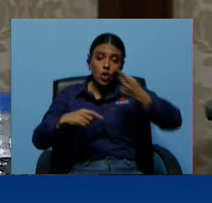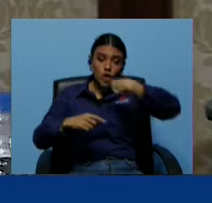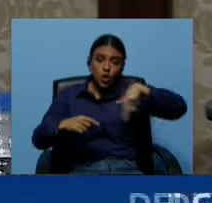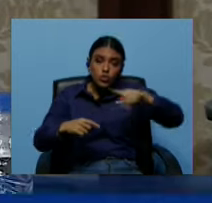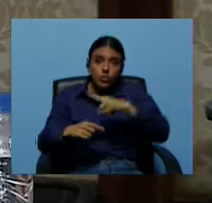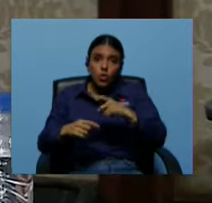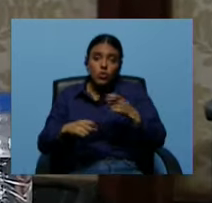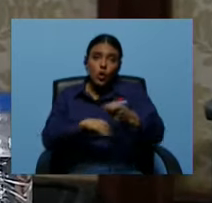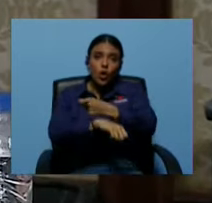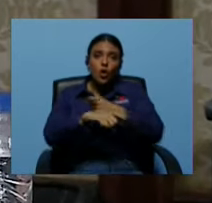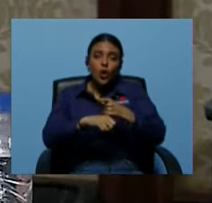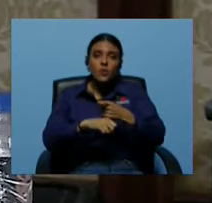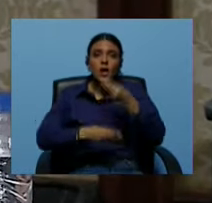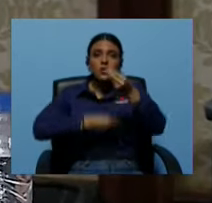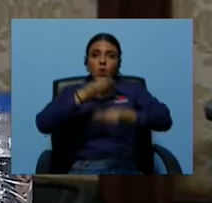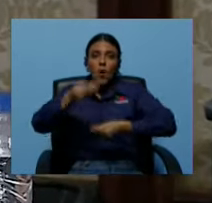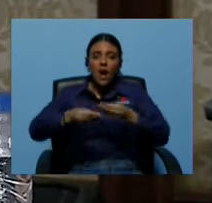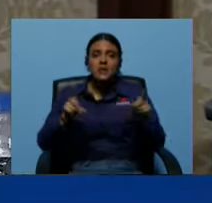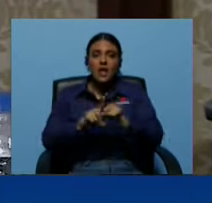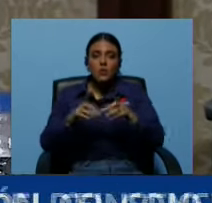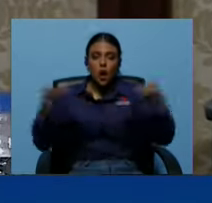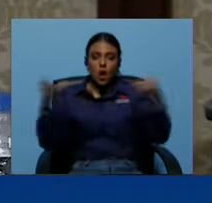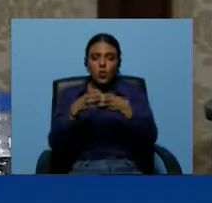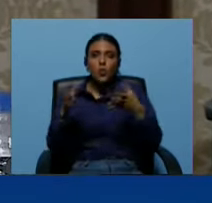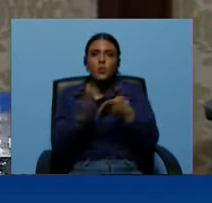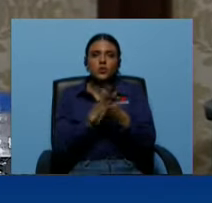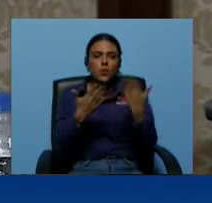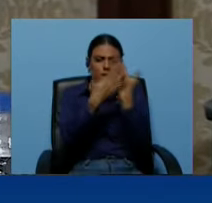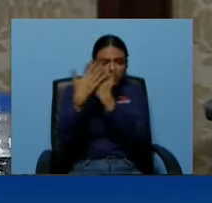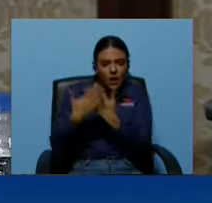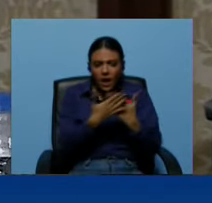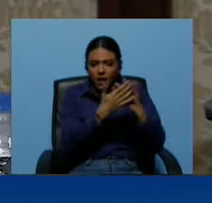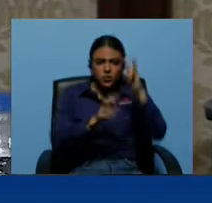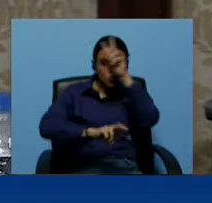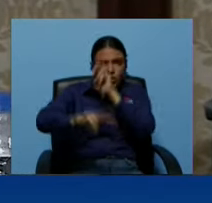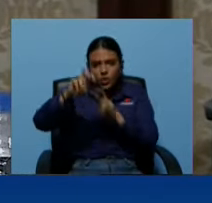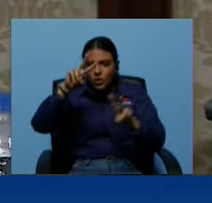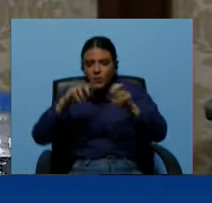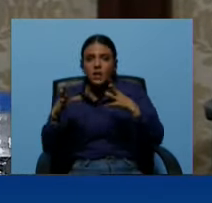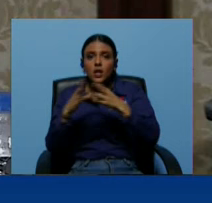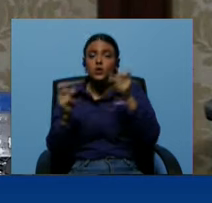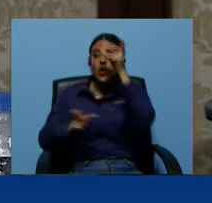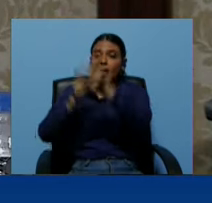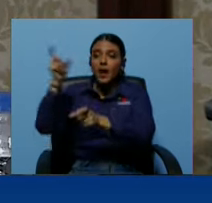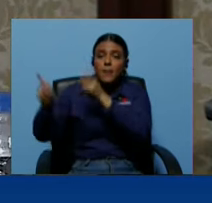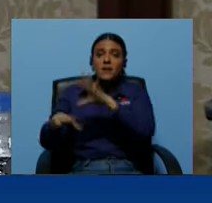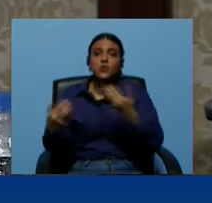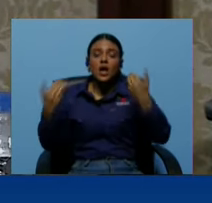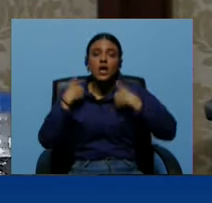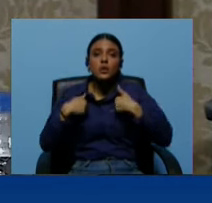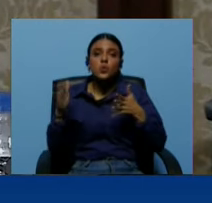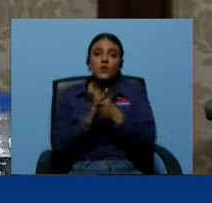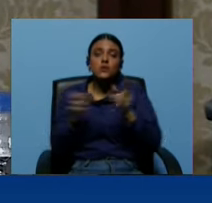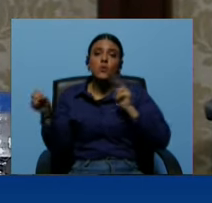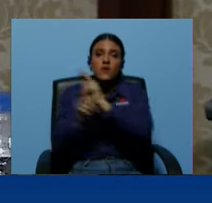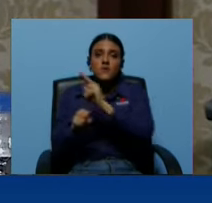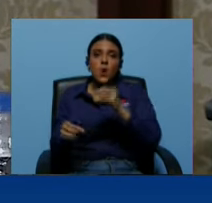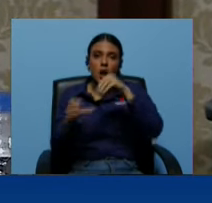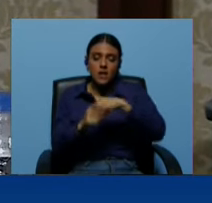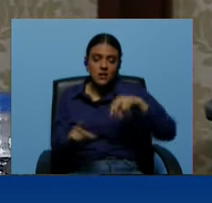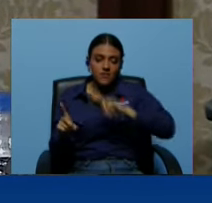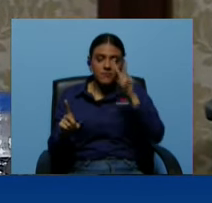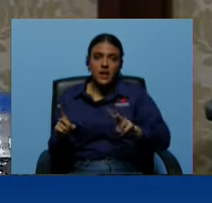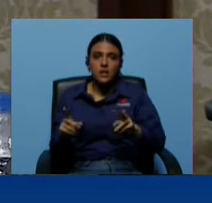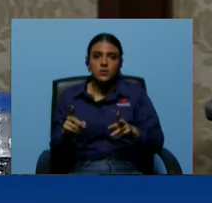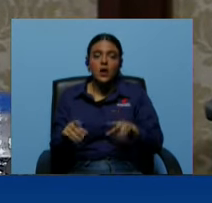Humanos, se realizara una comisión de estudio, de abordaje de las víctimas de esta violencia fascista. Hechos